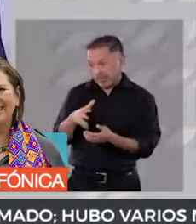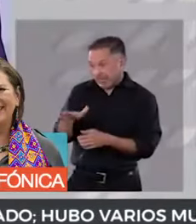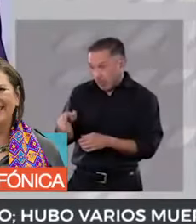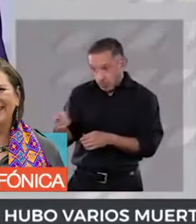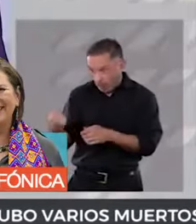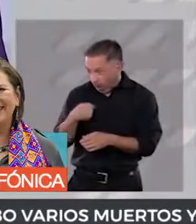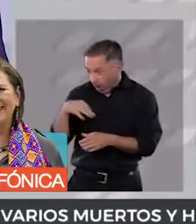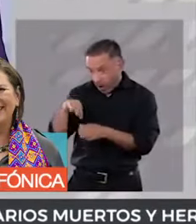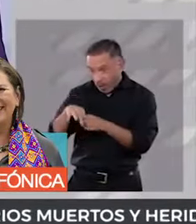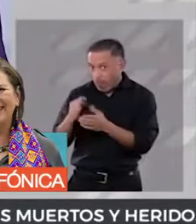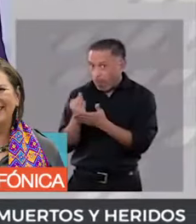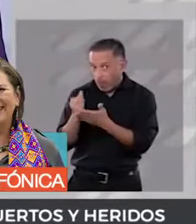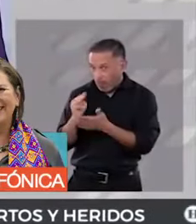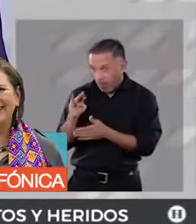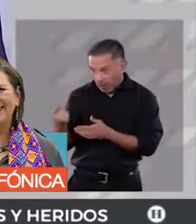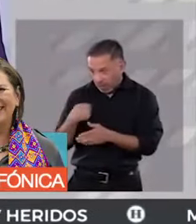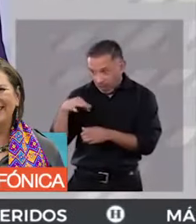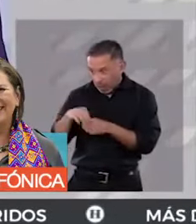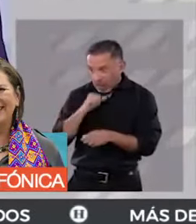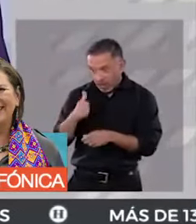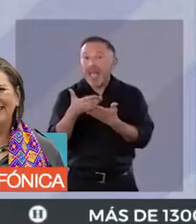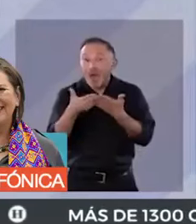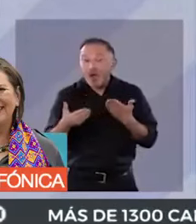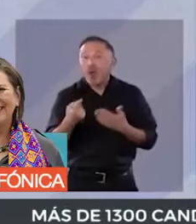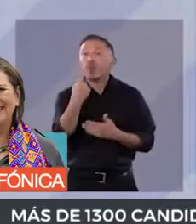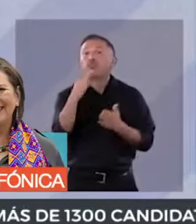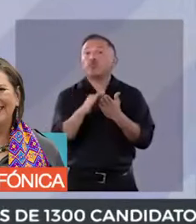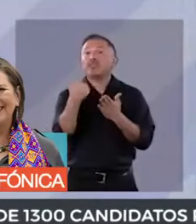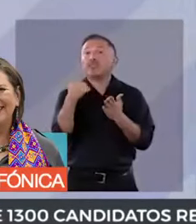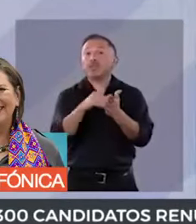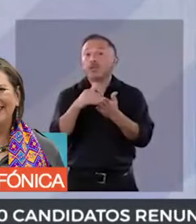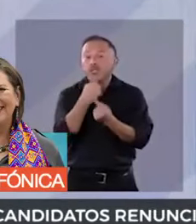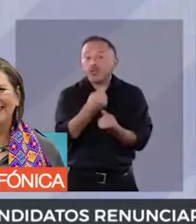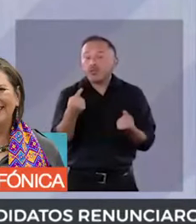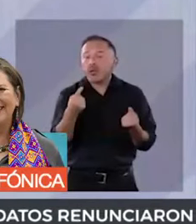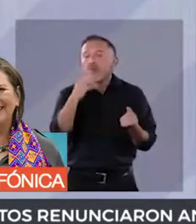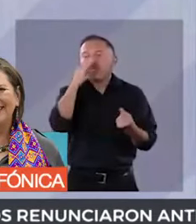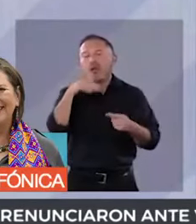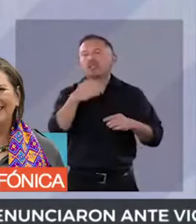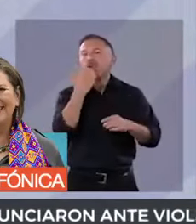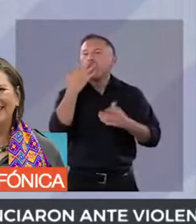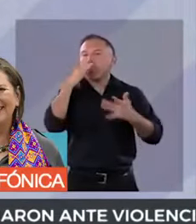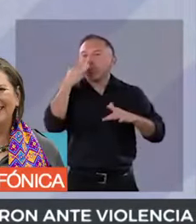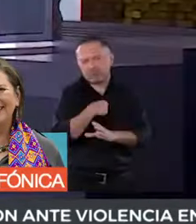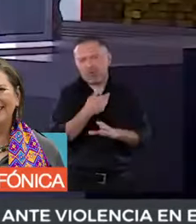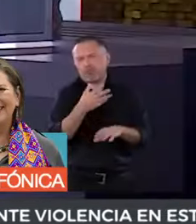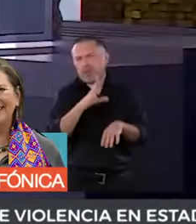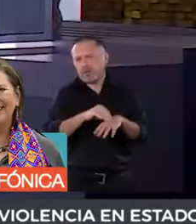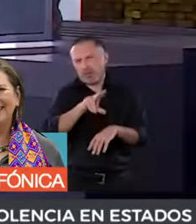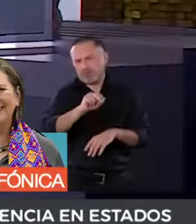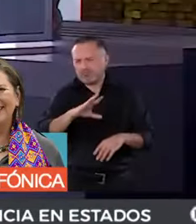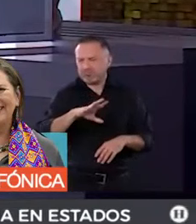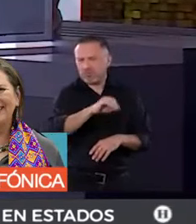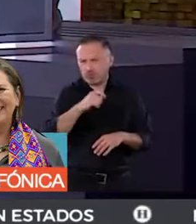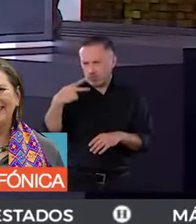5 propuestas. La uh-huh. gente no se acuerda de ninguna, uh-huh. pero ya las presenté, son 15. Sí. Y